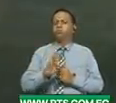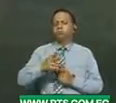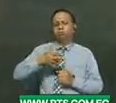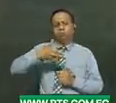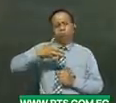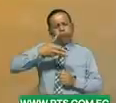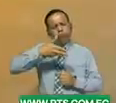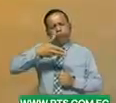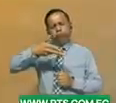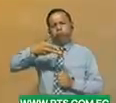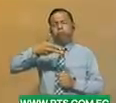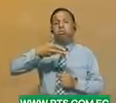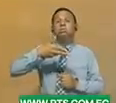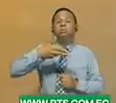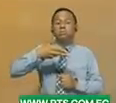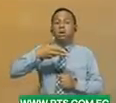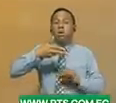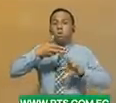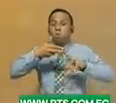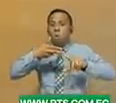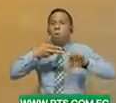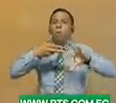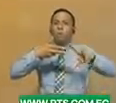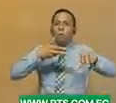atracar al grupo.